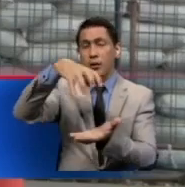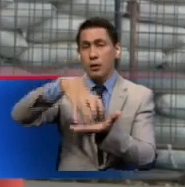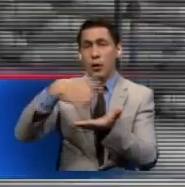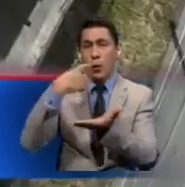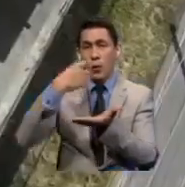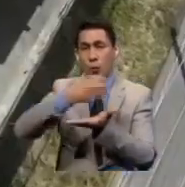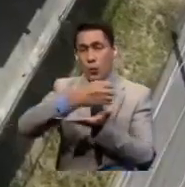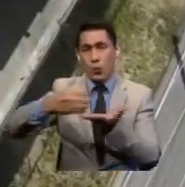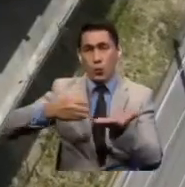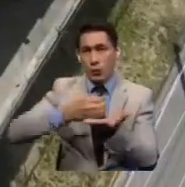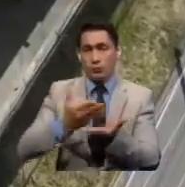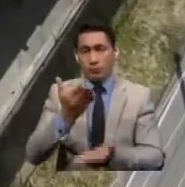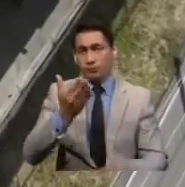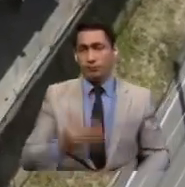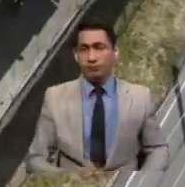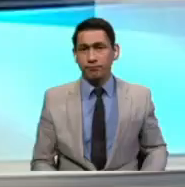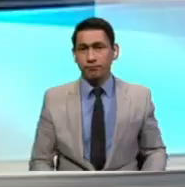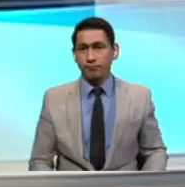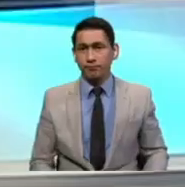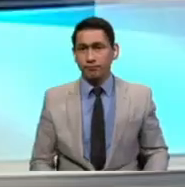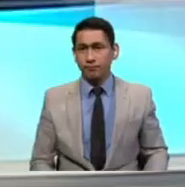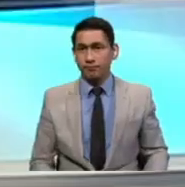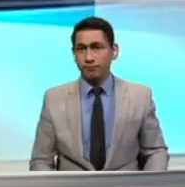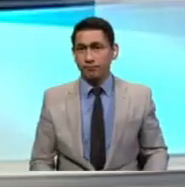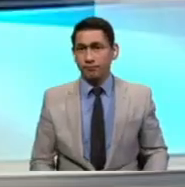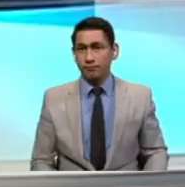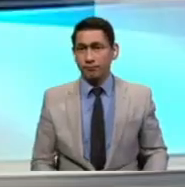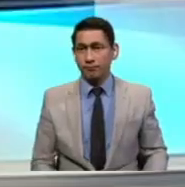Contento, TC Televisión.